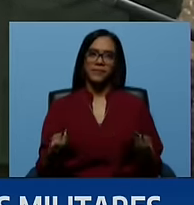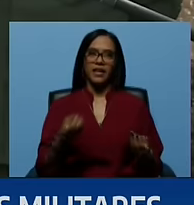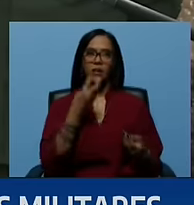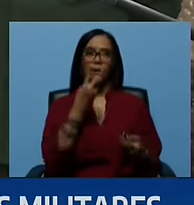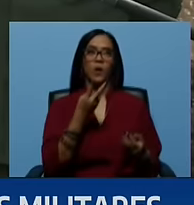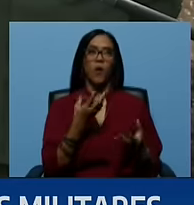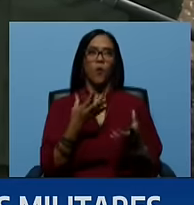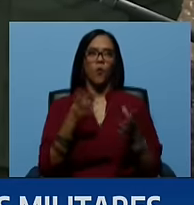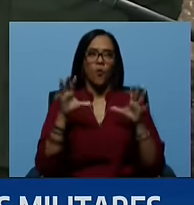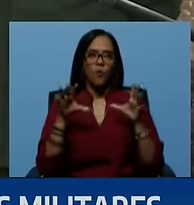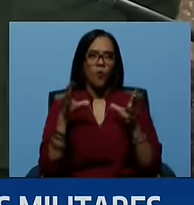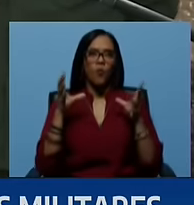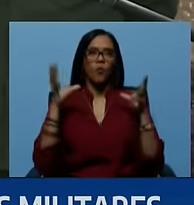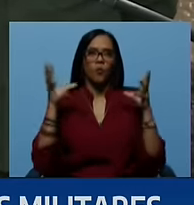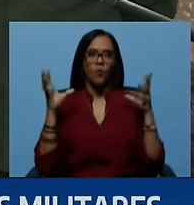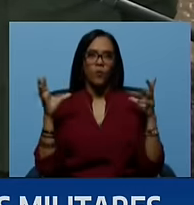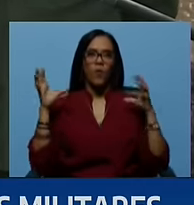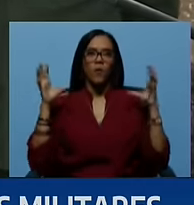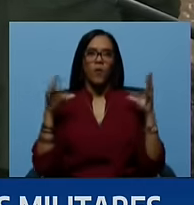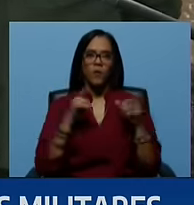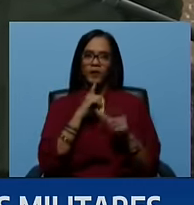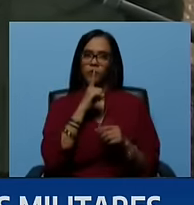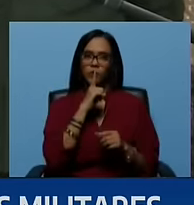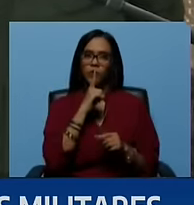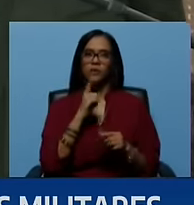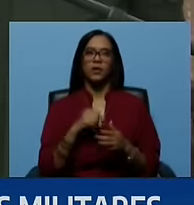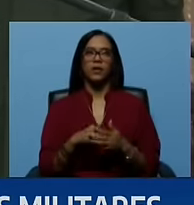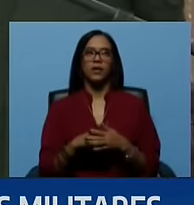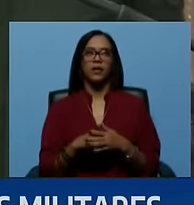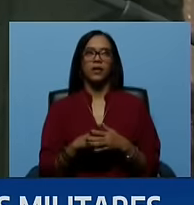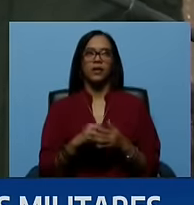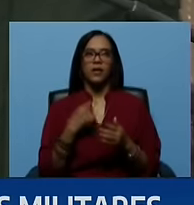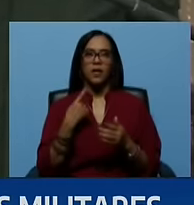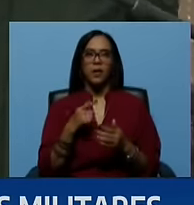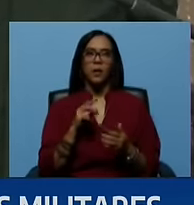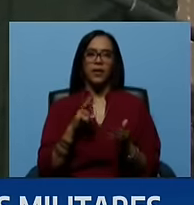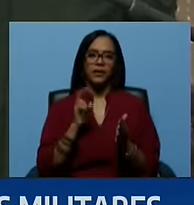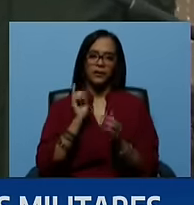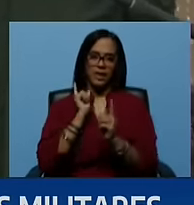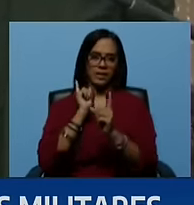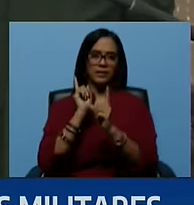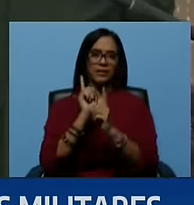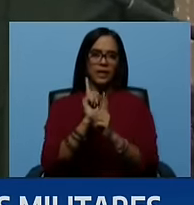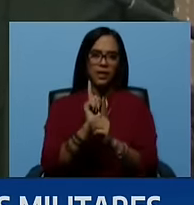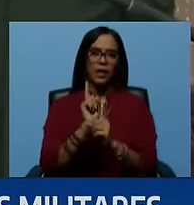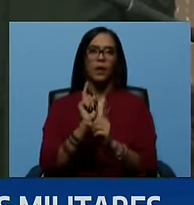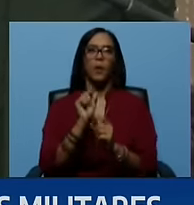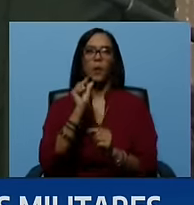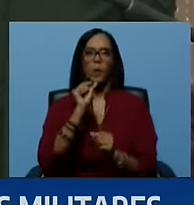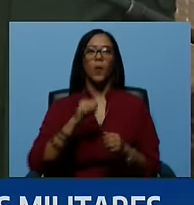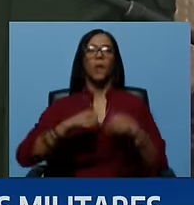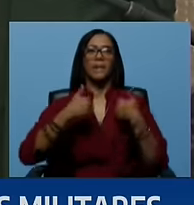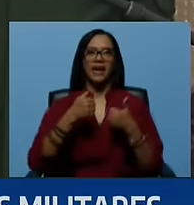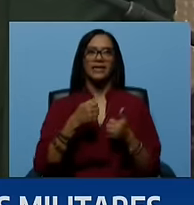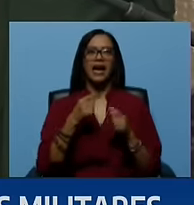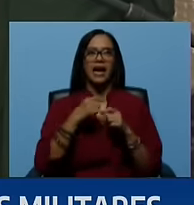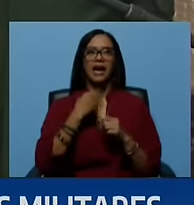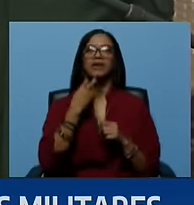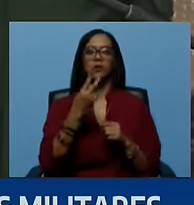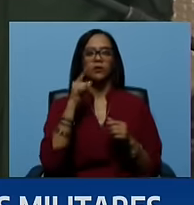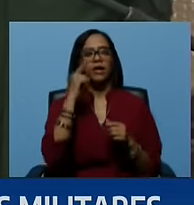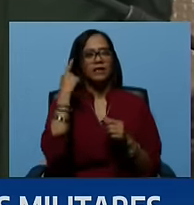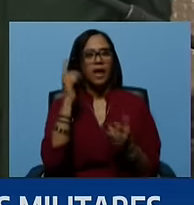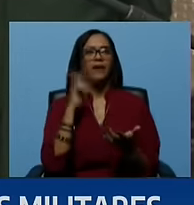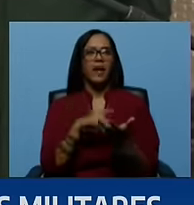como que multo empezaba a callarse después da un paso y habla un poquito más alto porque ustedes saben que yo vine hoy